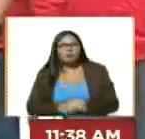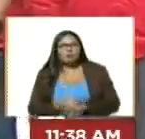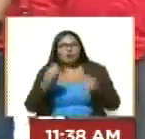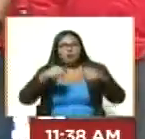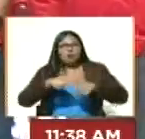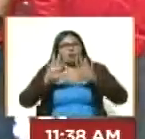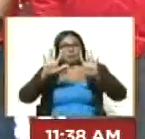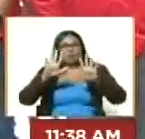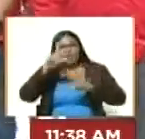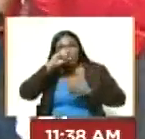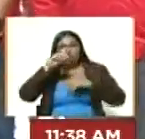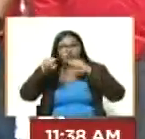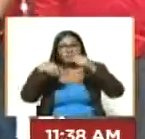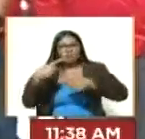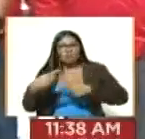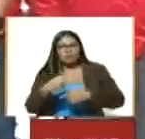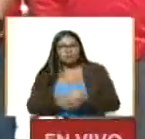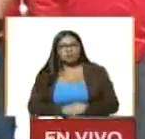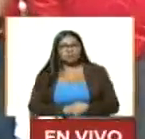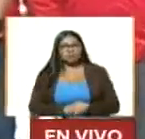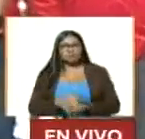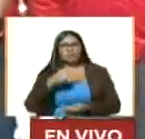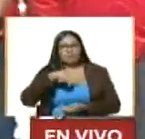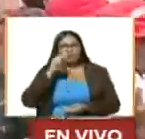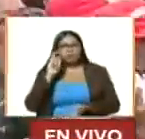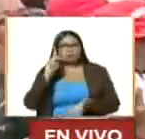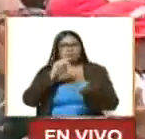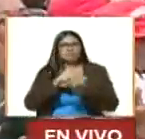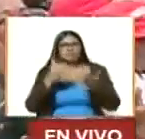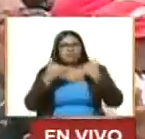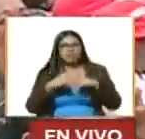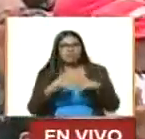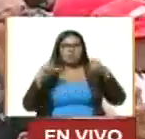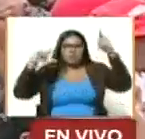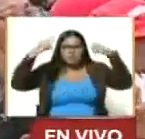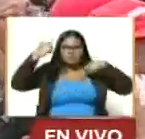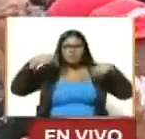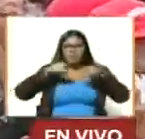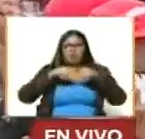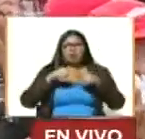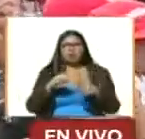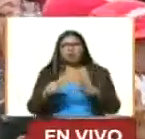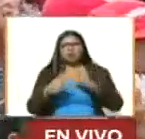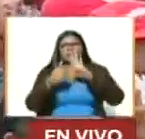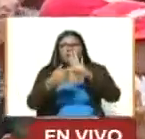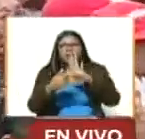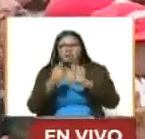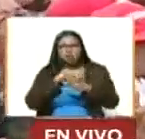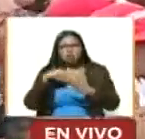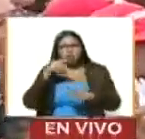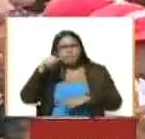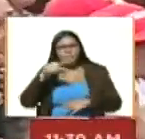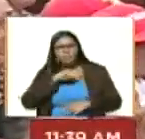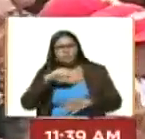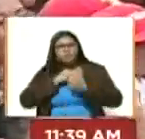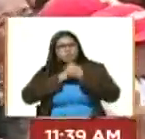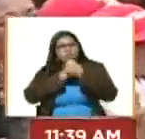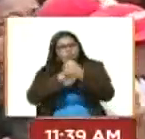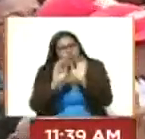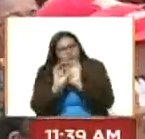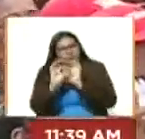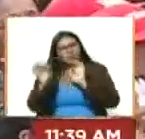10 años después, aquí estamos los hijos de Chávez declarándole también nuestro amor